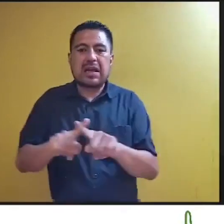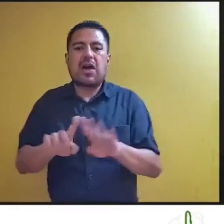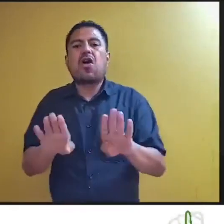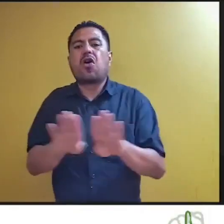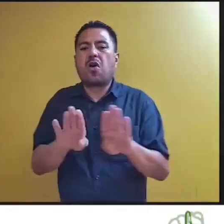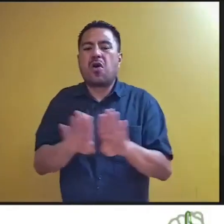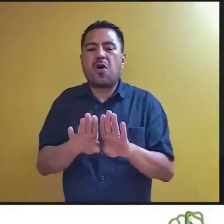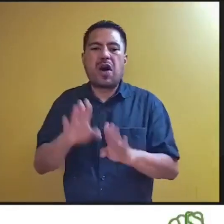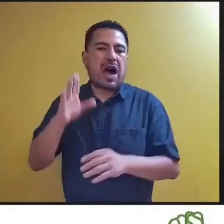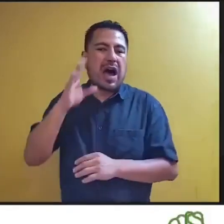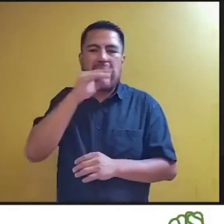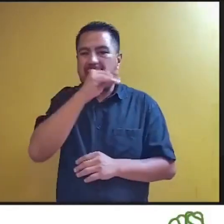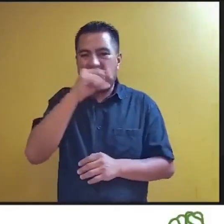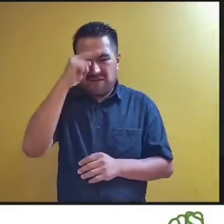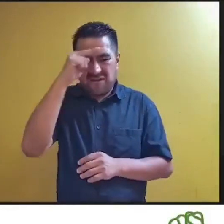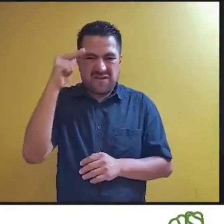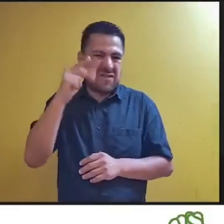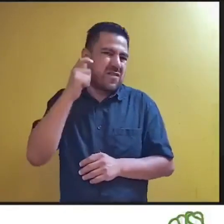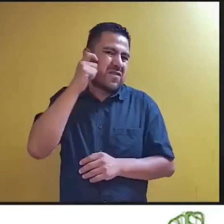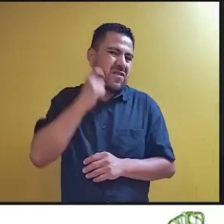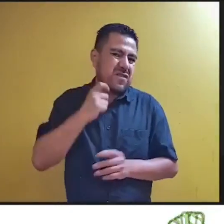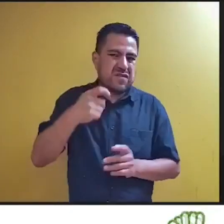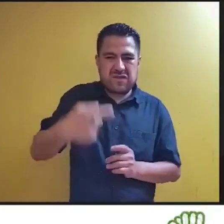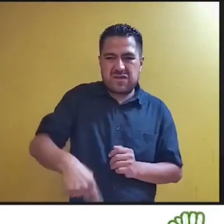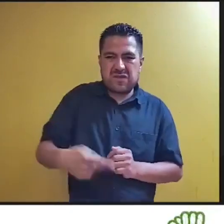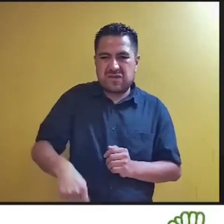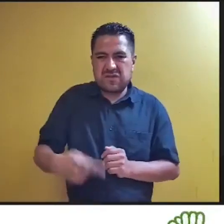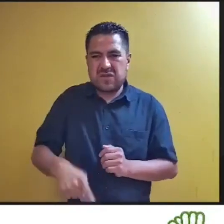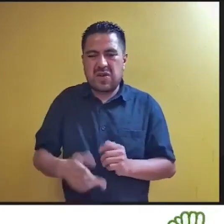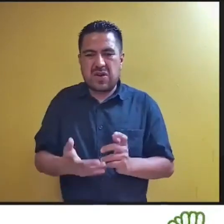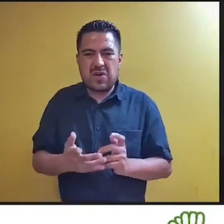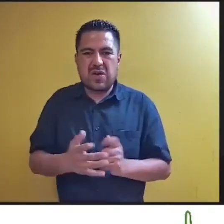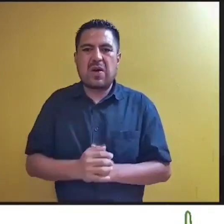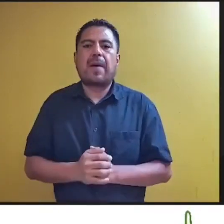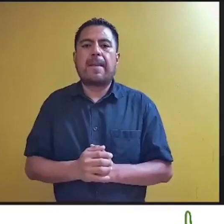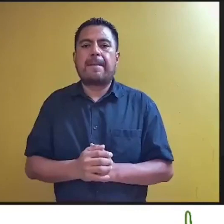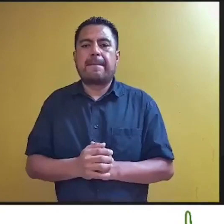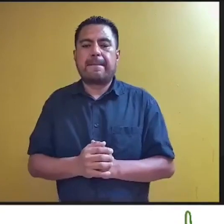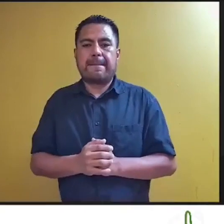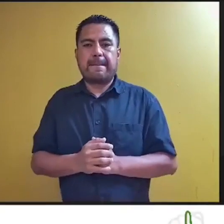los y las afroguerrerenses y